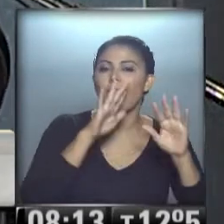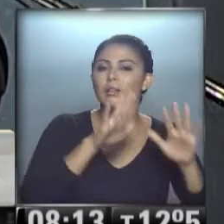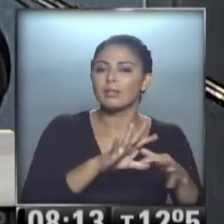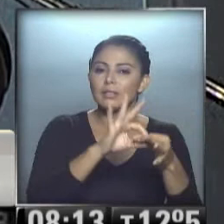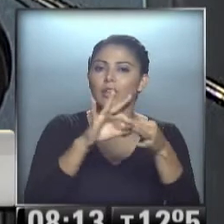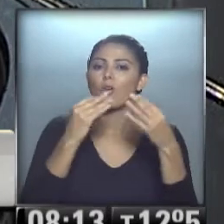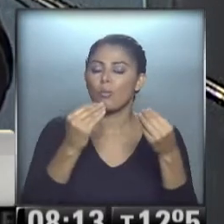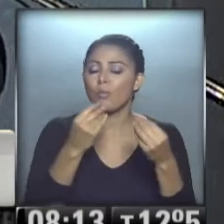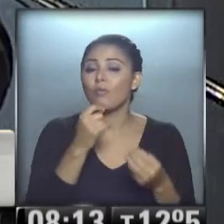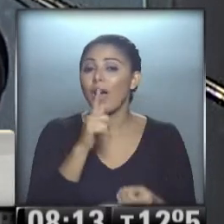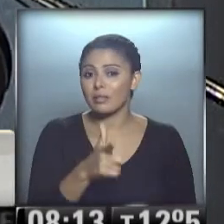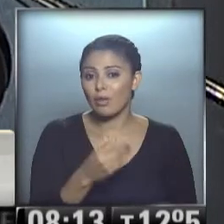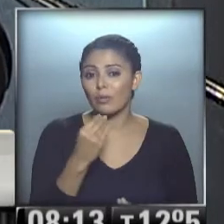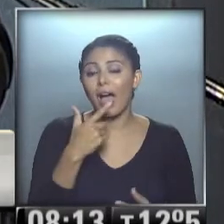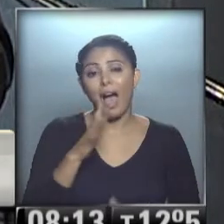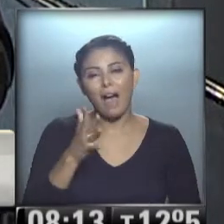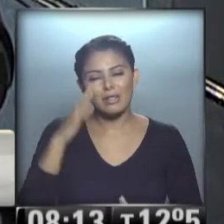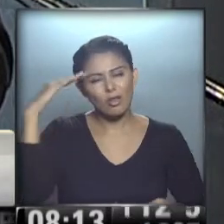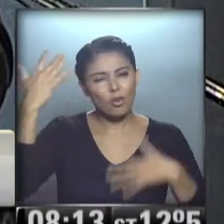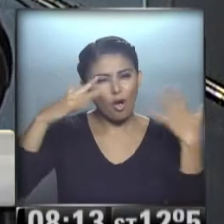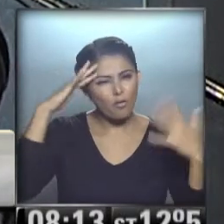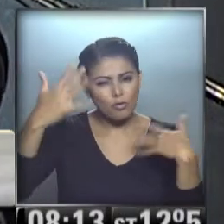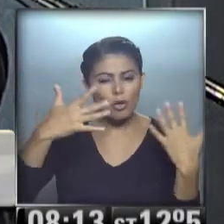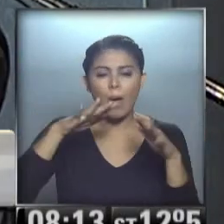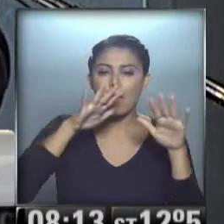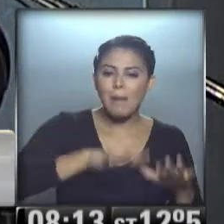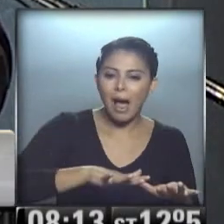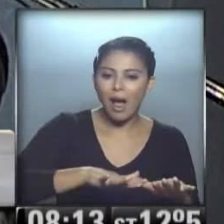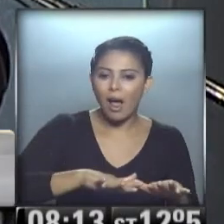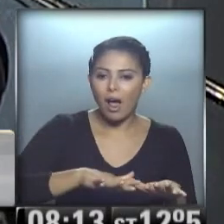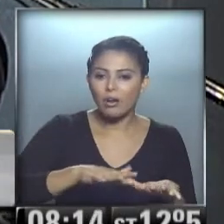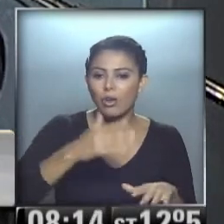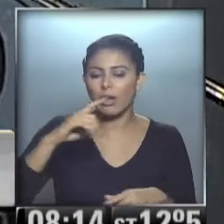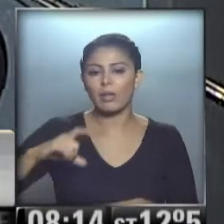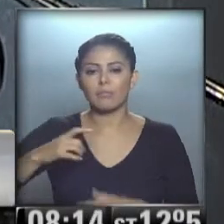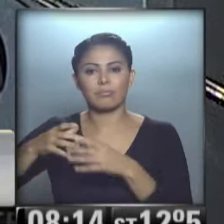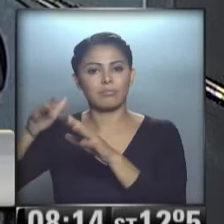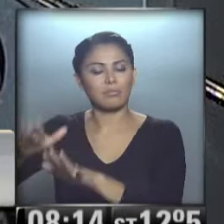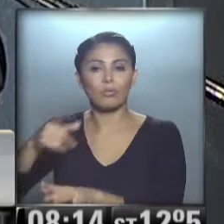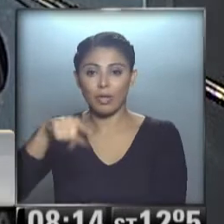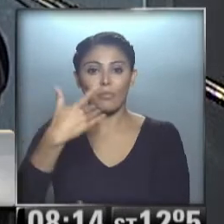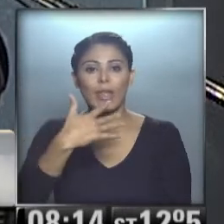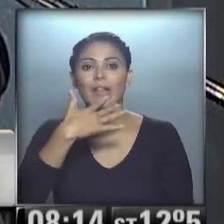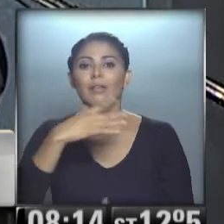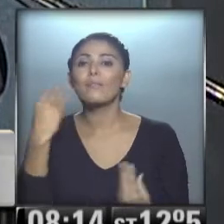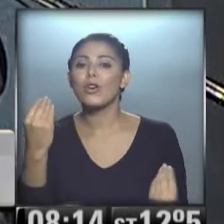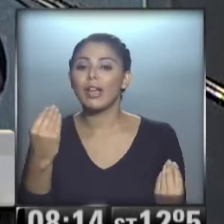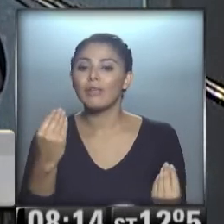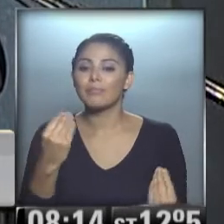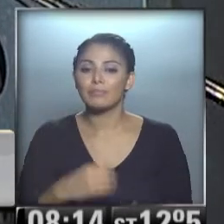muy sencilla. A veces se confunde el paro con un lockout patronal, y ustedes podrán interpretar por qué.